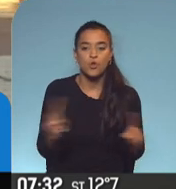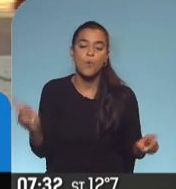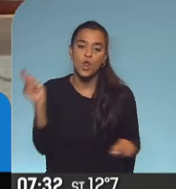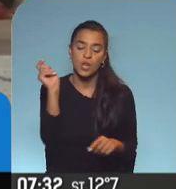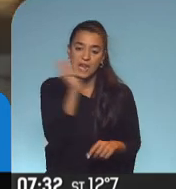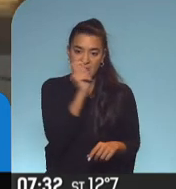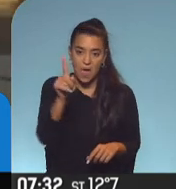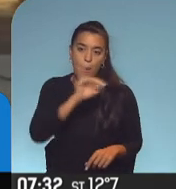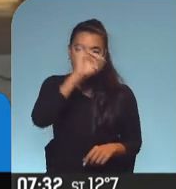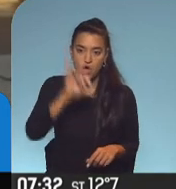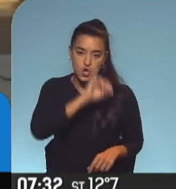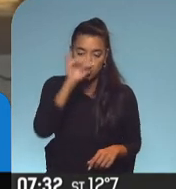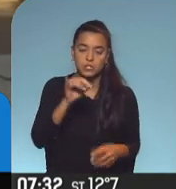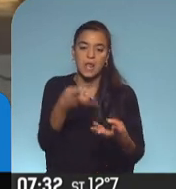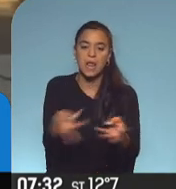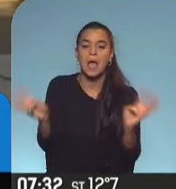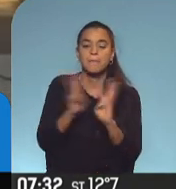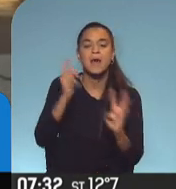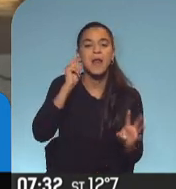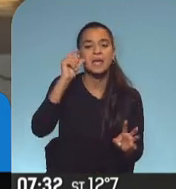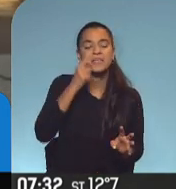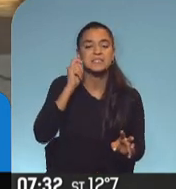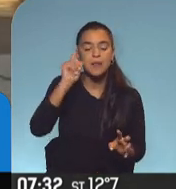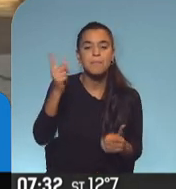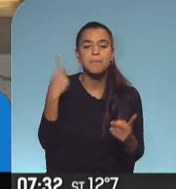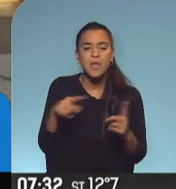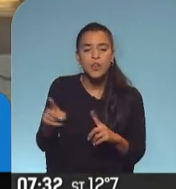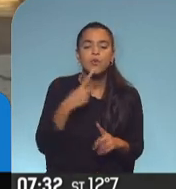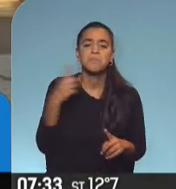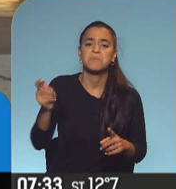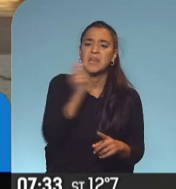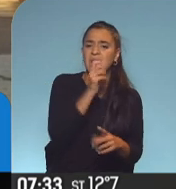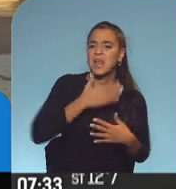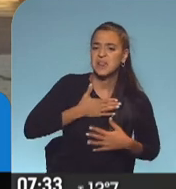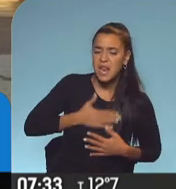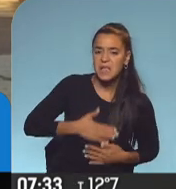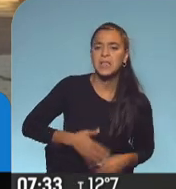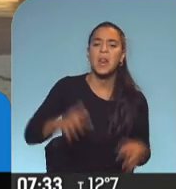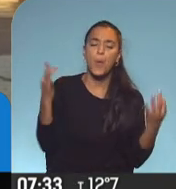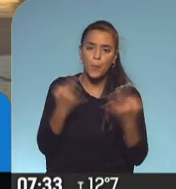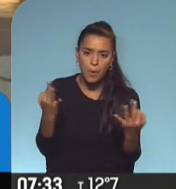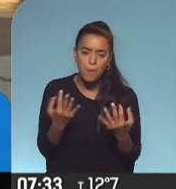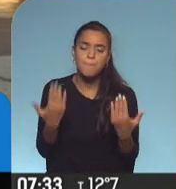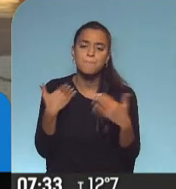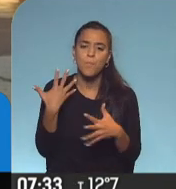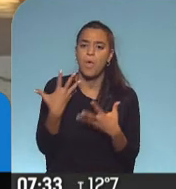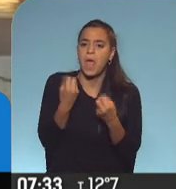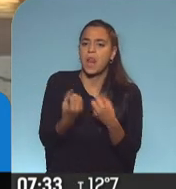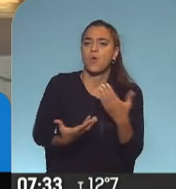a contar en la cámara Gesell, pero quieren ser muy cautos, quieren que la nena esté tranquila, que la nena esté bien, que se pueda